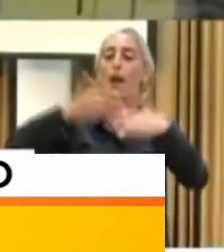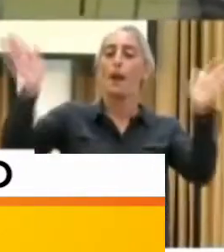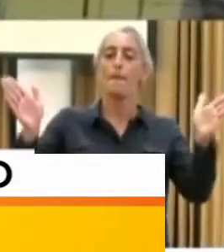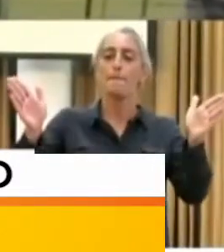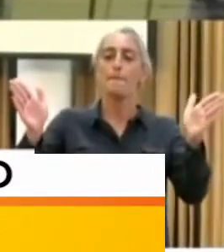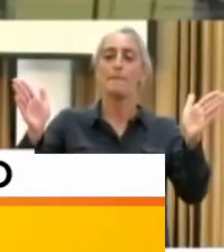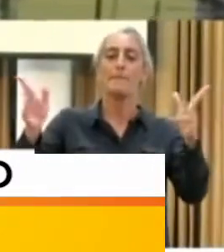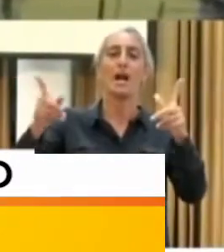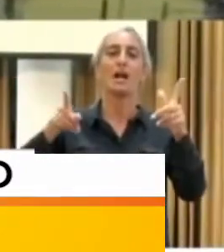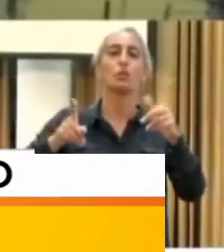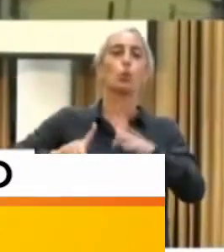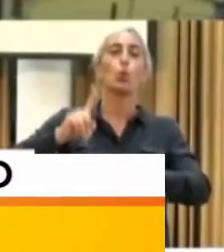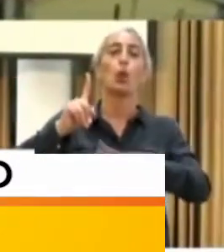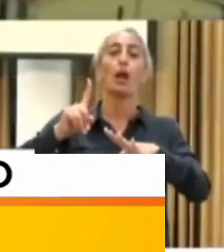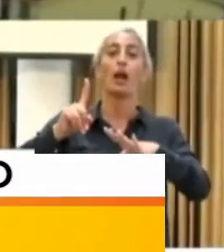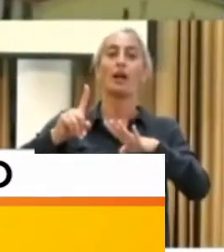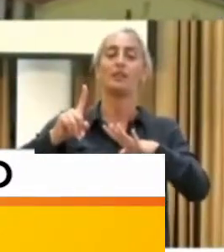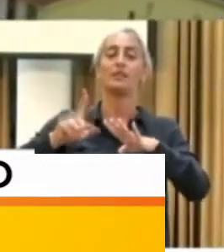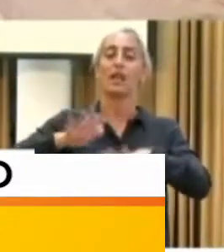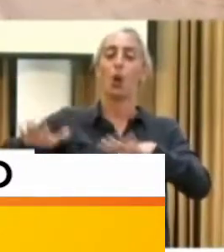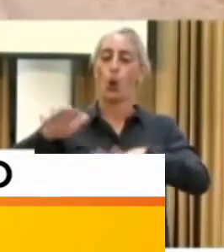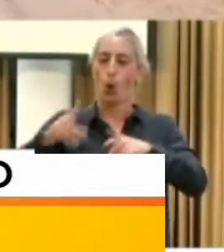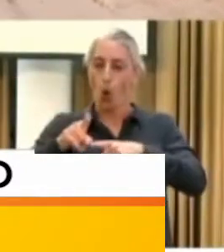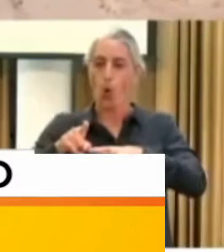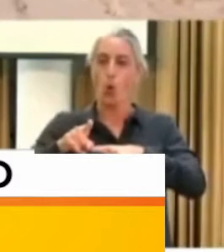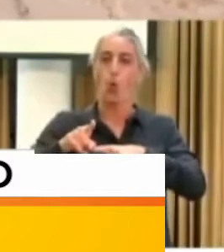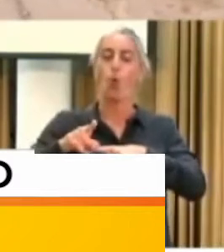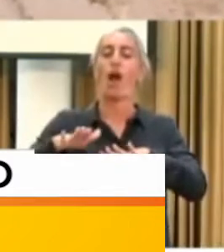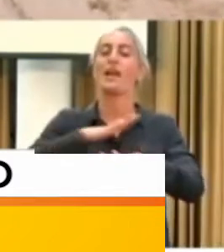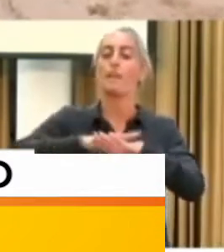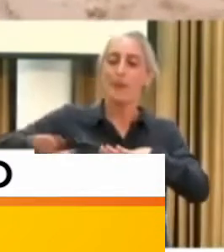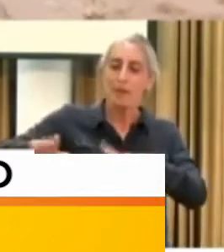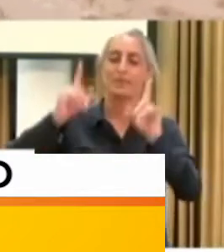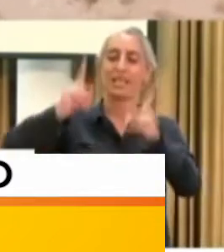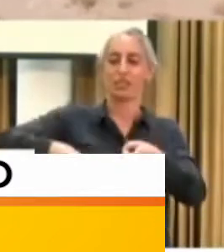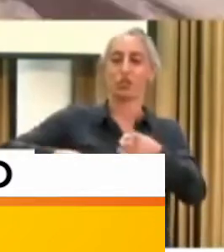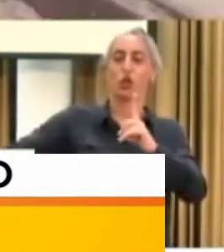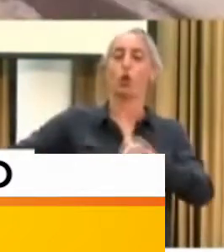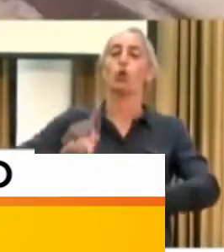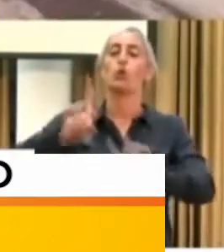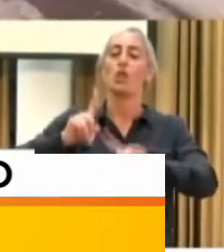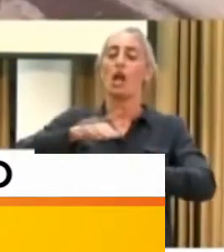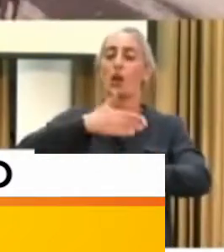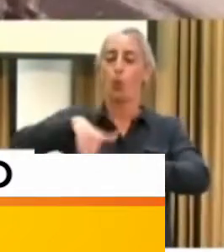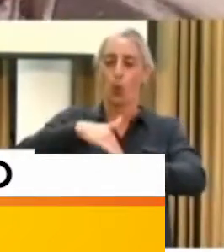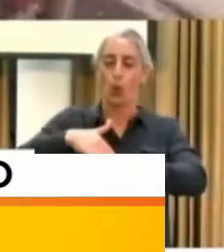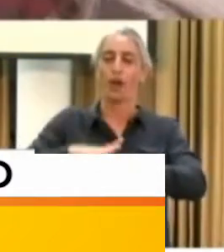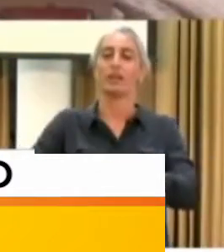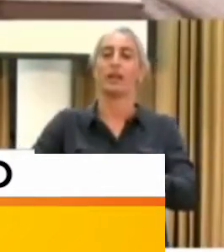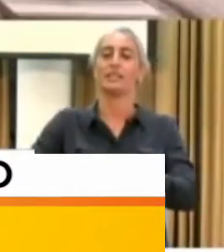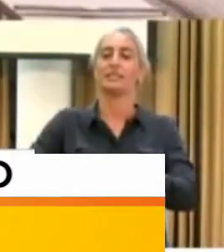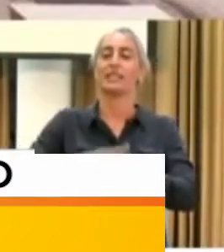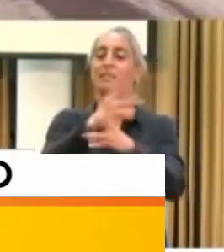enripiado entre las calles esquel y trelew pavimentación de las calles quebrachal san antonio y purmamarca terminación del edificio